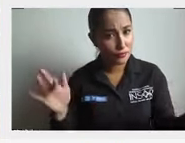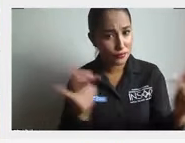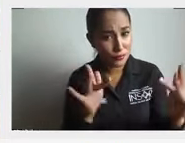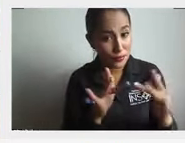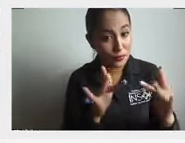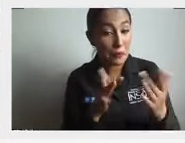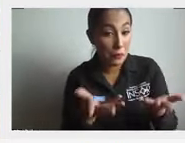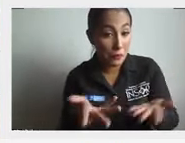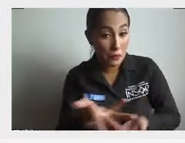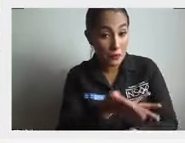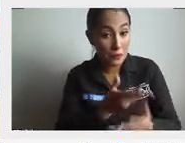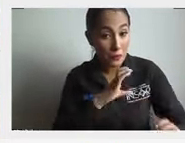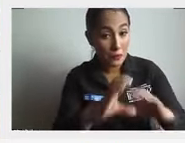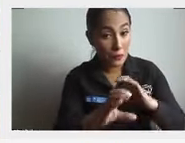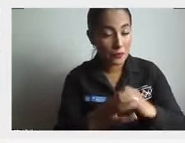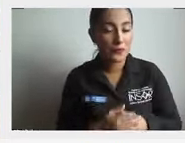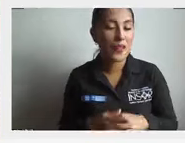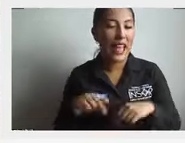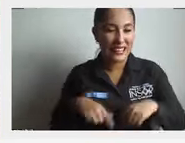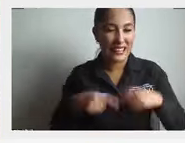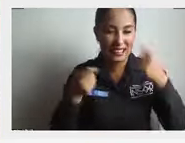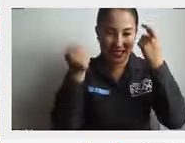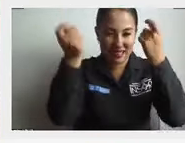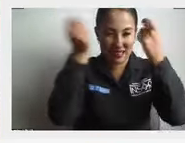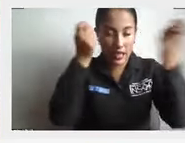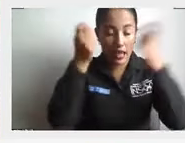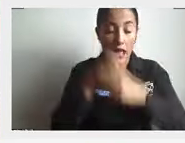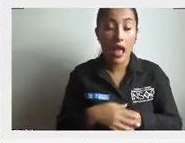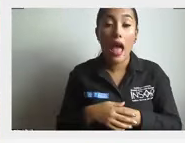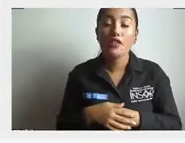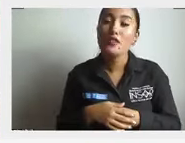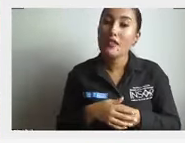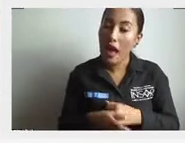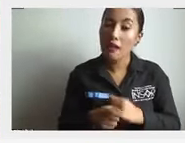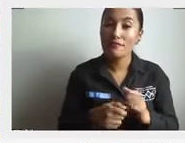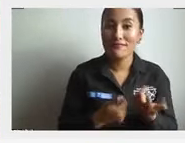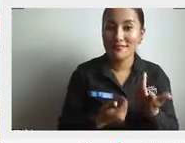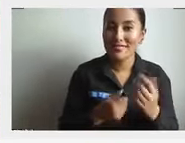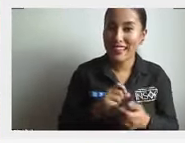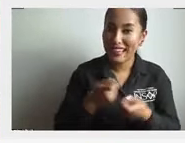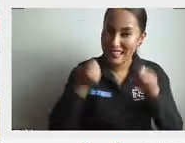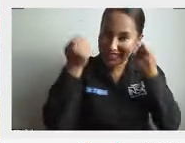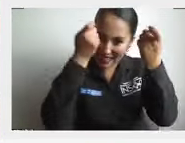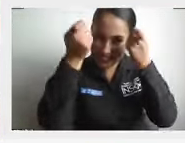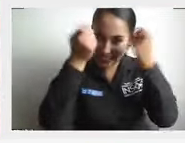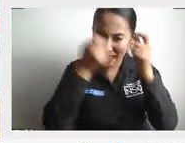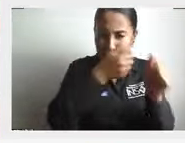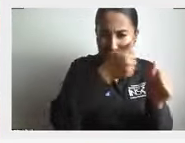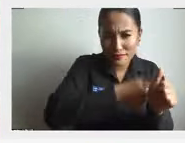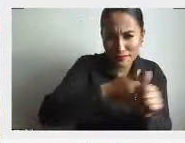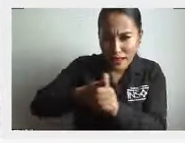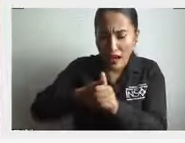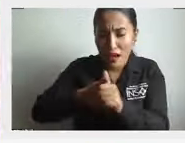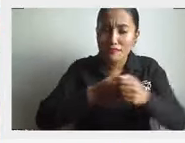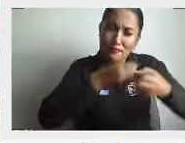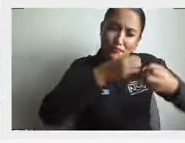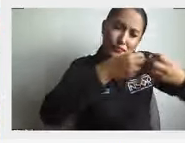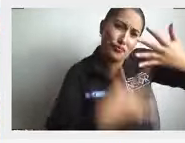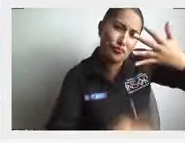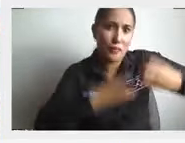acá les propongo la estrategia de que cada aprendizaje, o sea, como decía Mónica, no se trata de muchos aprendizajes y